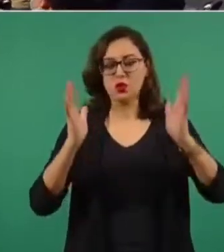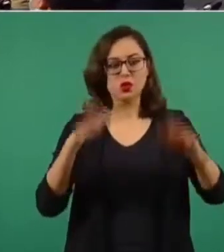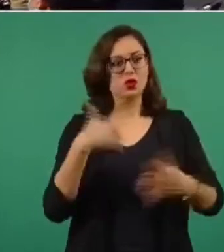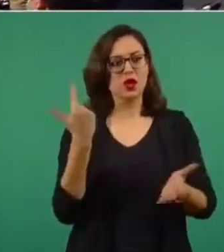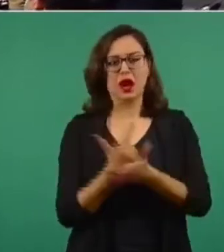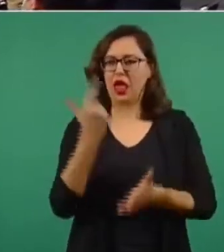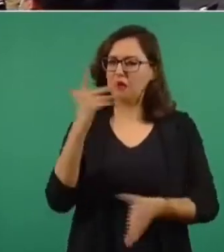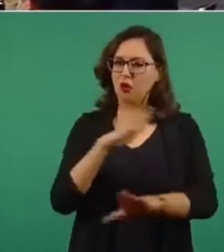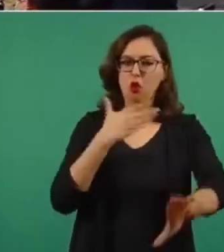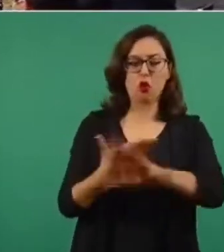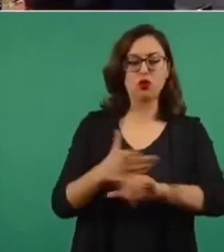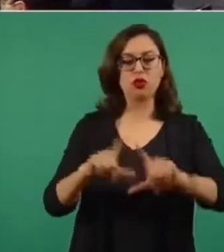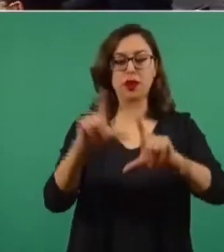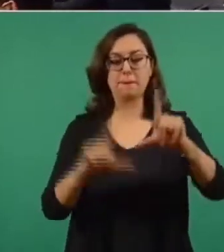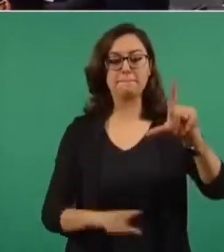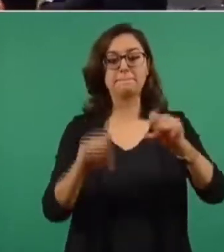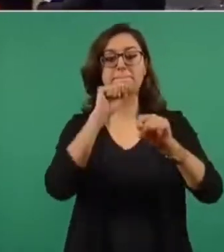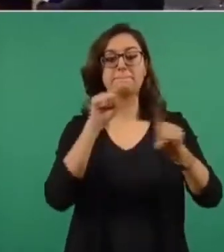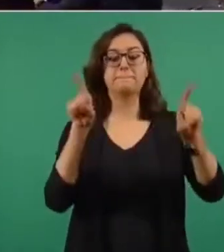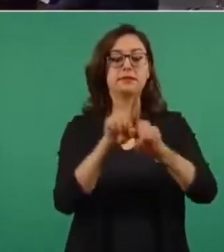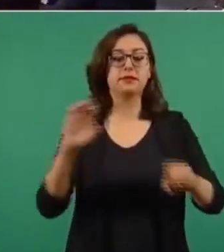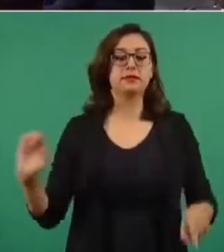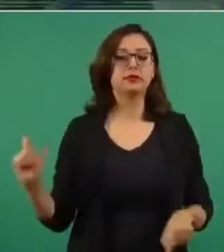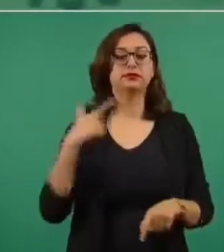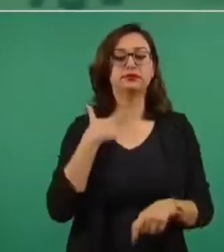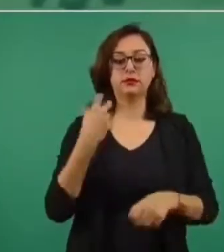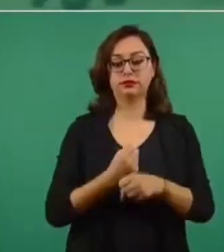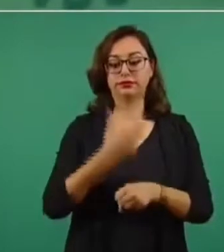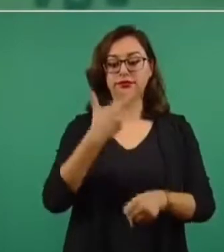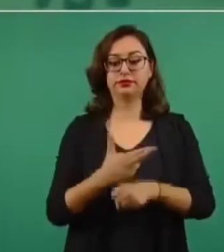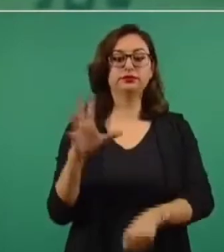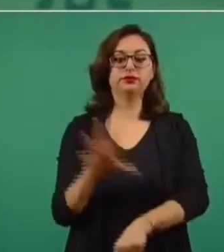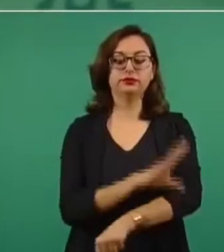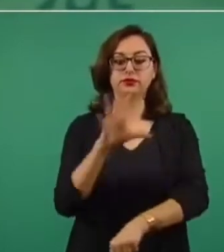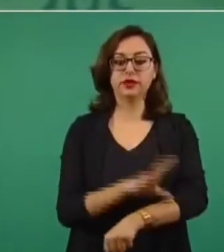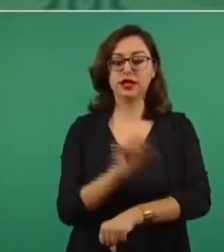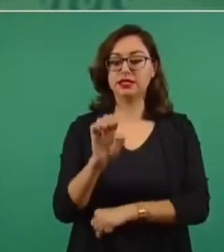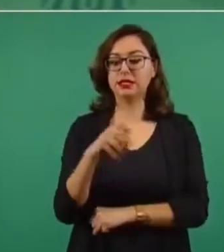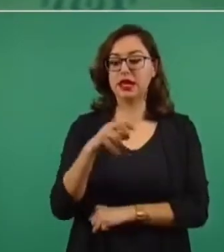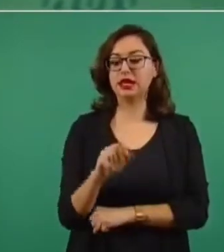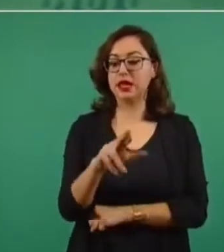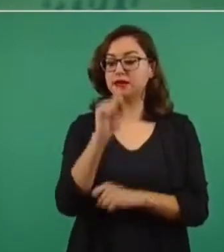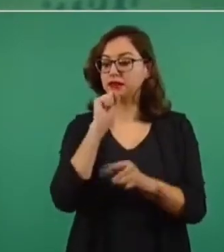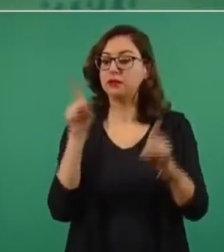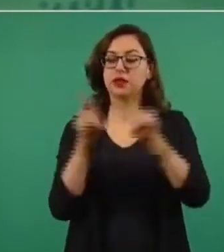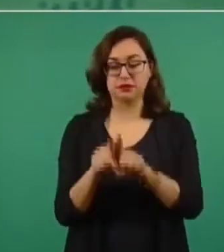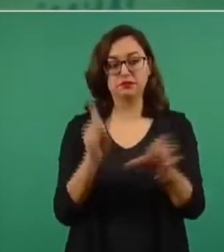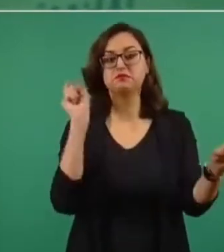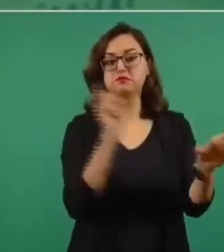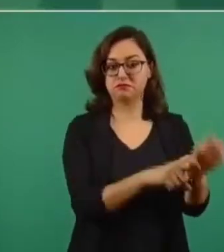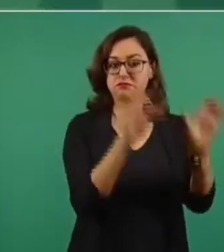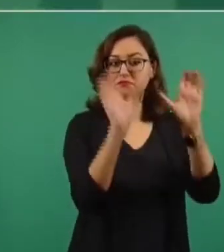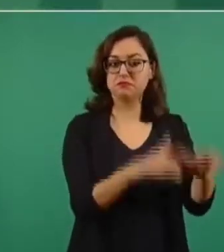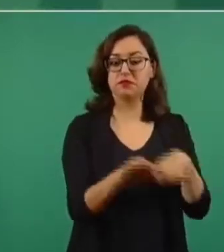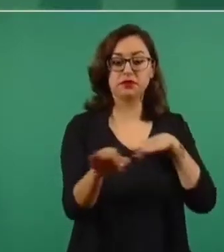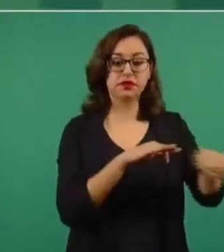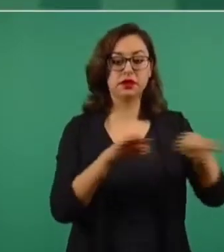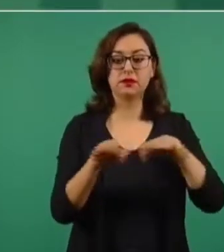también a la que había estado de secretaria de Energía, se la llevó a trabajar a la empresa.